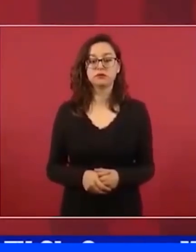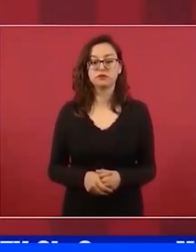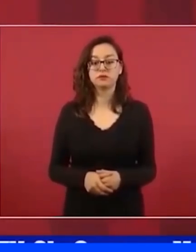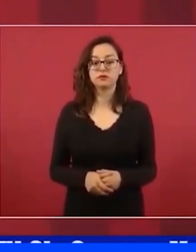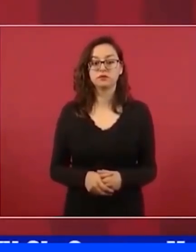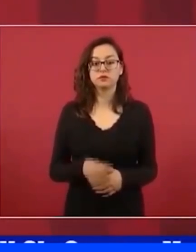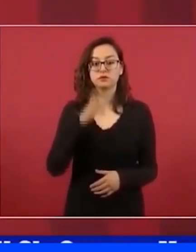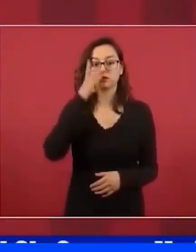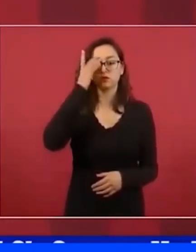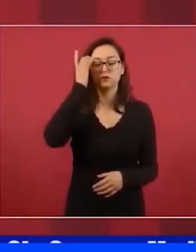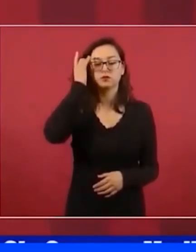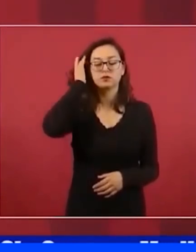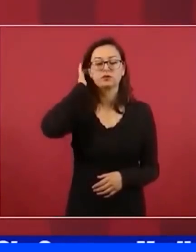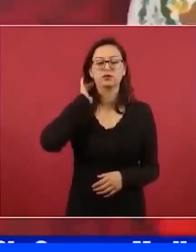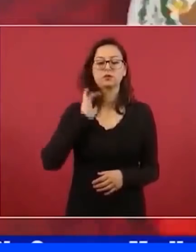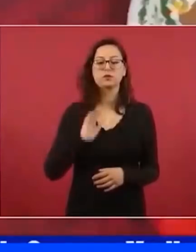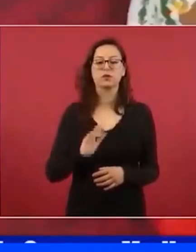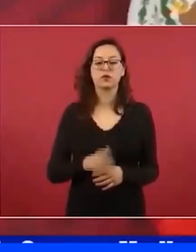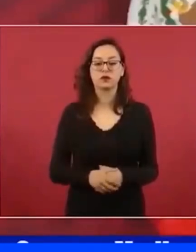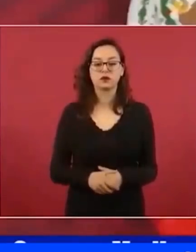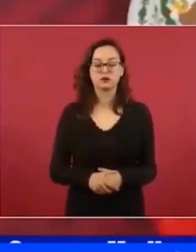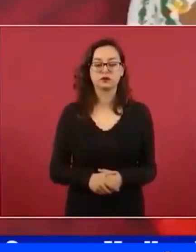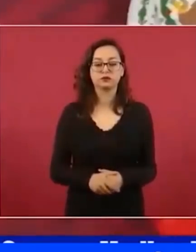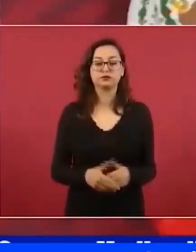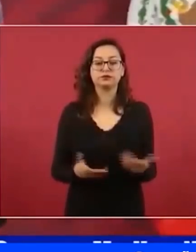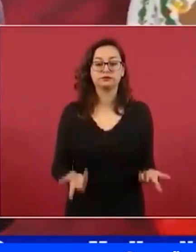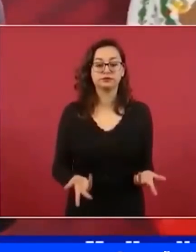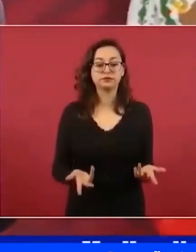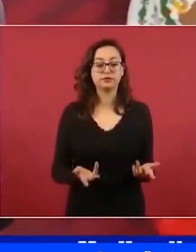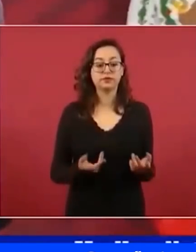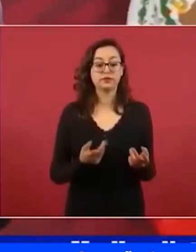entraran los medios de información, voy a tardar, ¿eh?